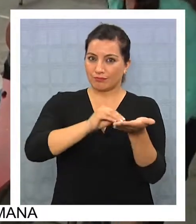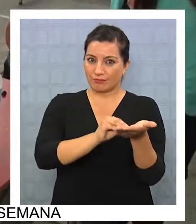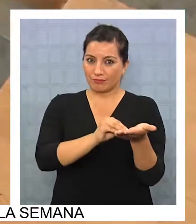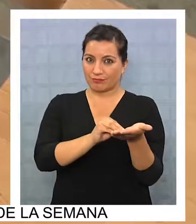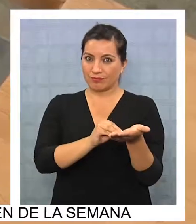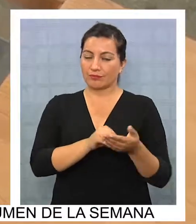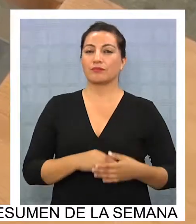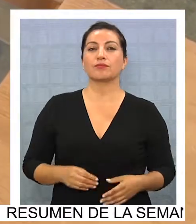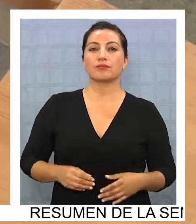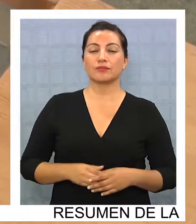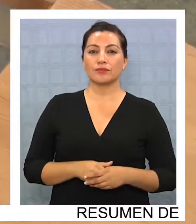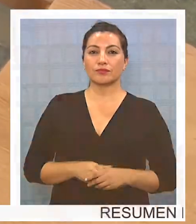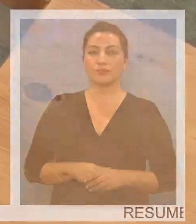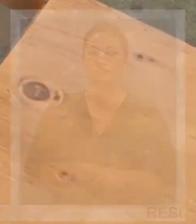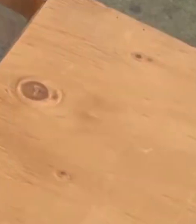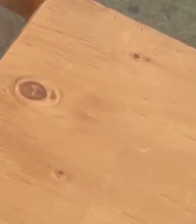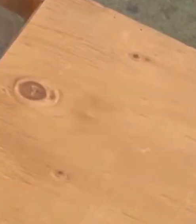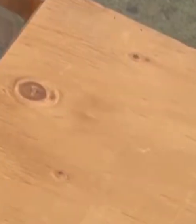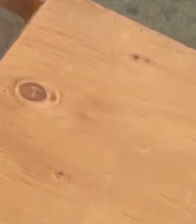¡Gracias!